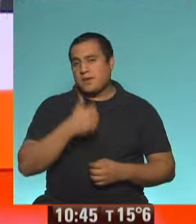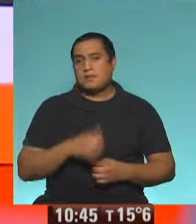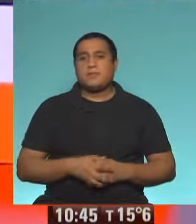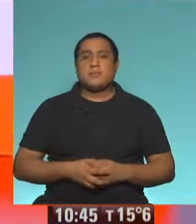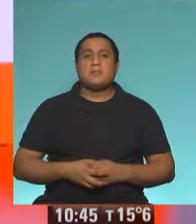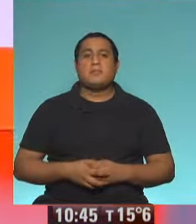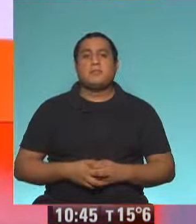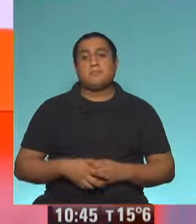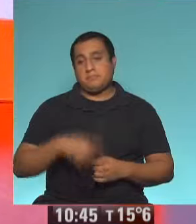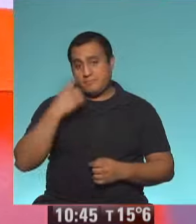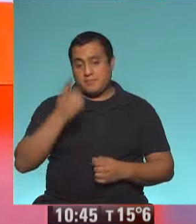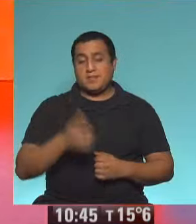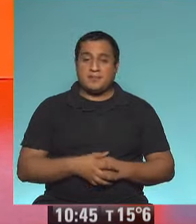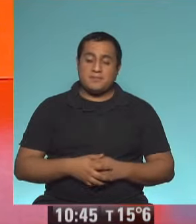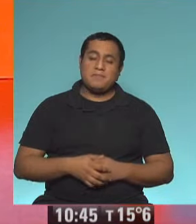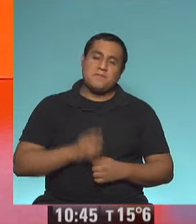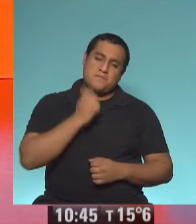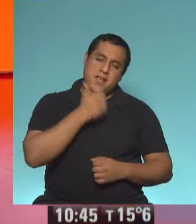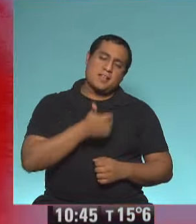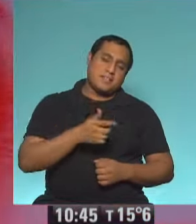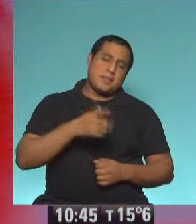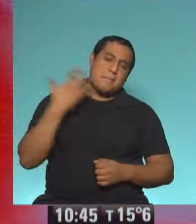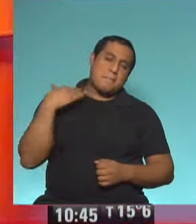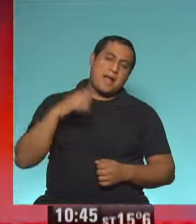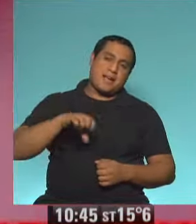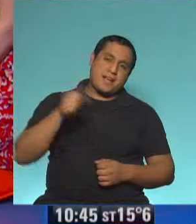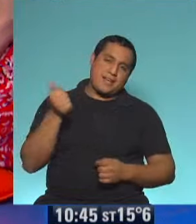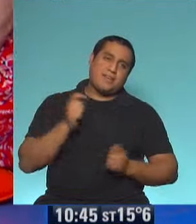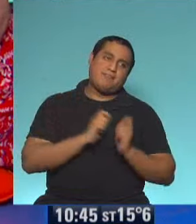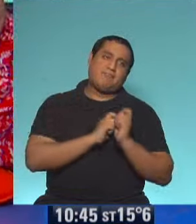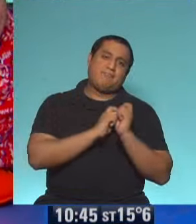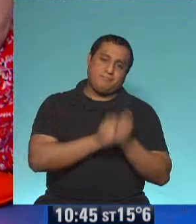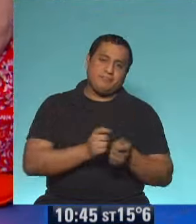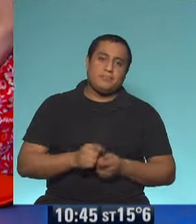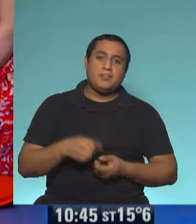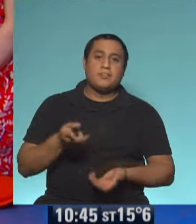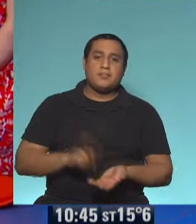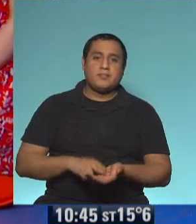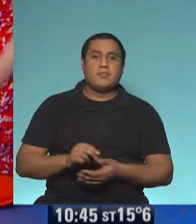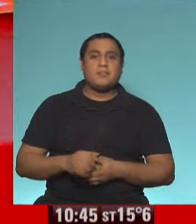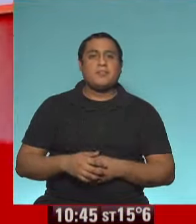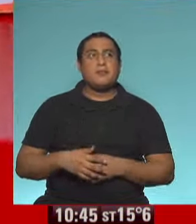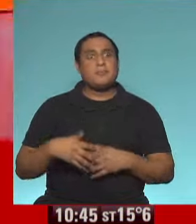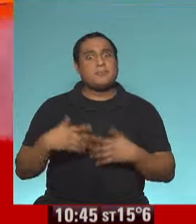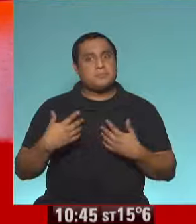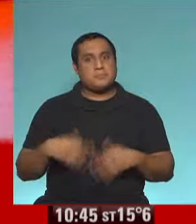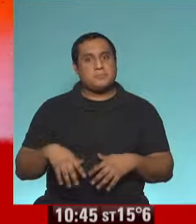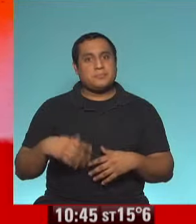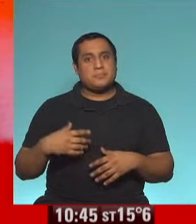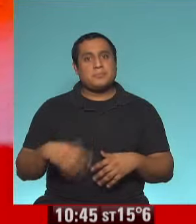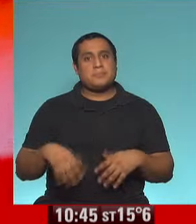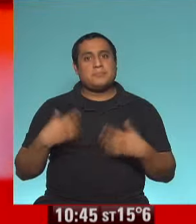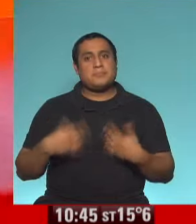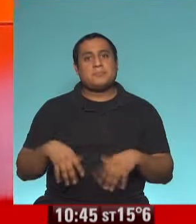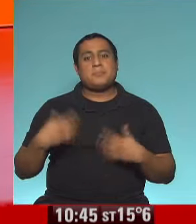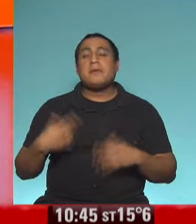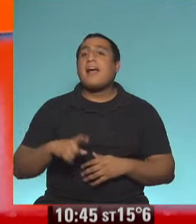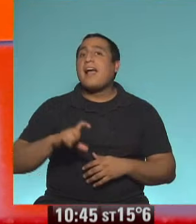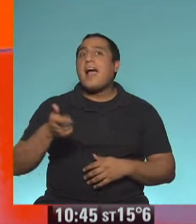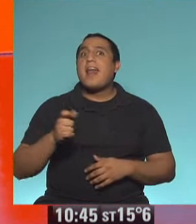para que los mostramos. Ahí va. Gana Maga. Muy bien, el 42. ¡Listo ya! ¡Opa! ¡Uy, acá y acá! ¿Cuál